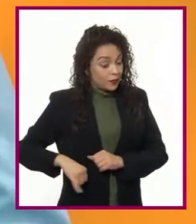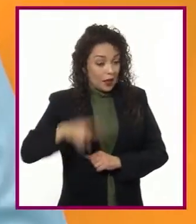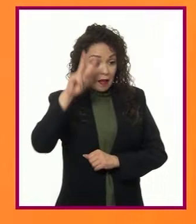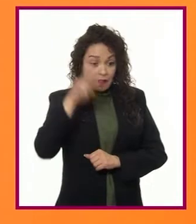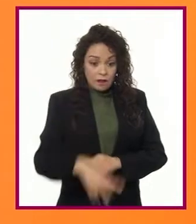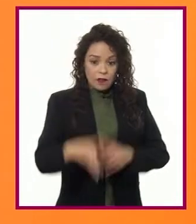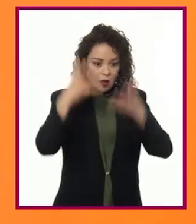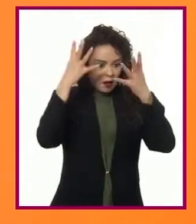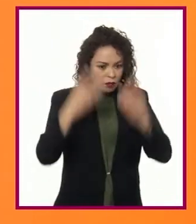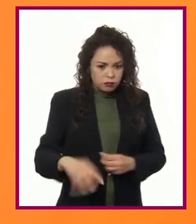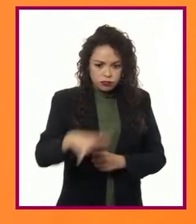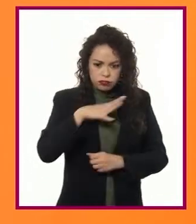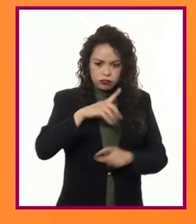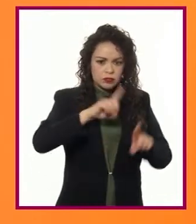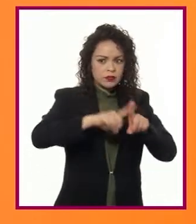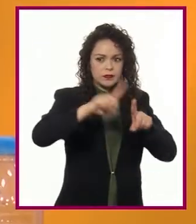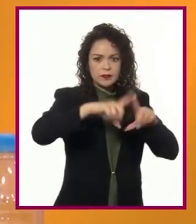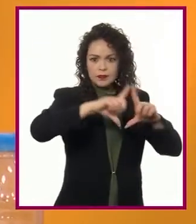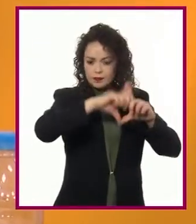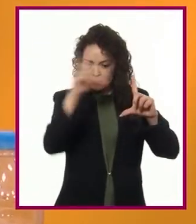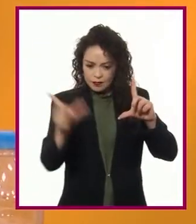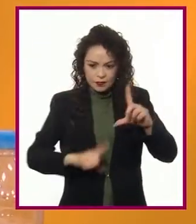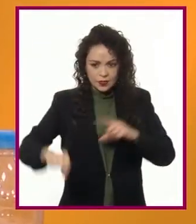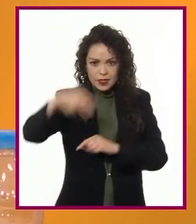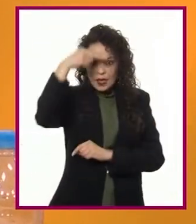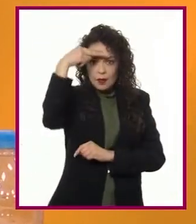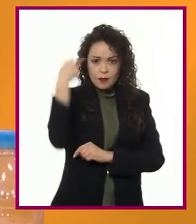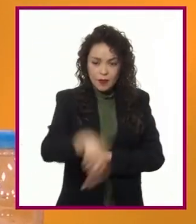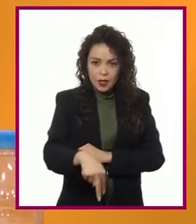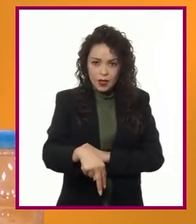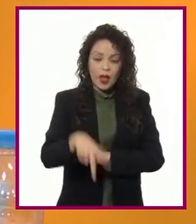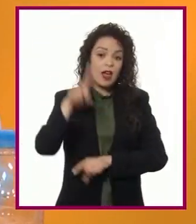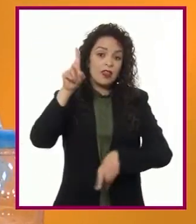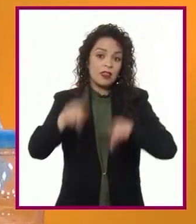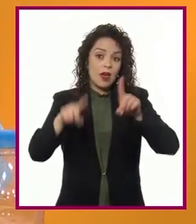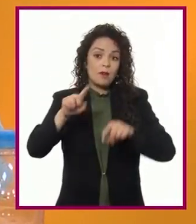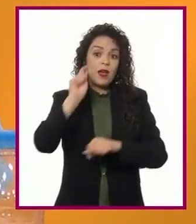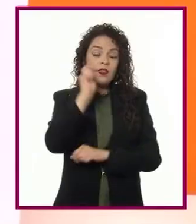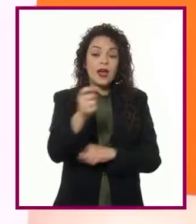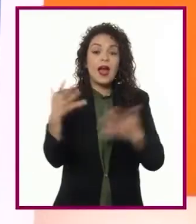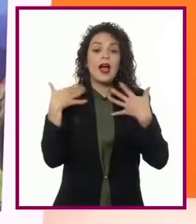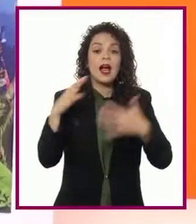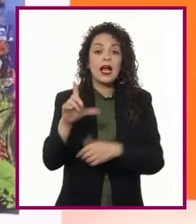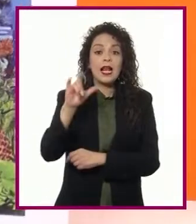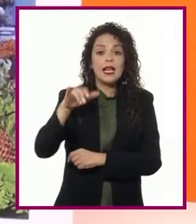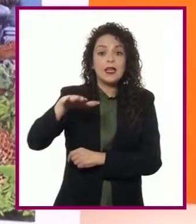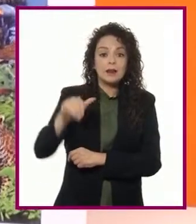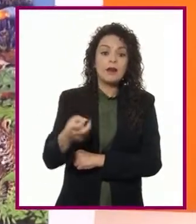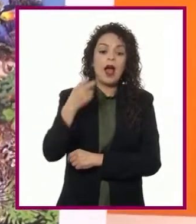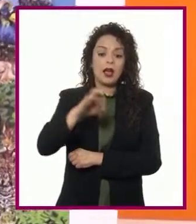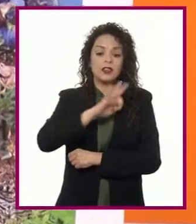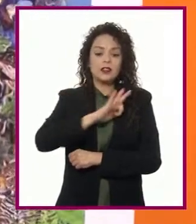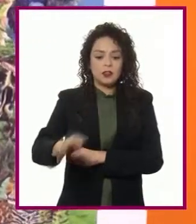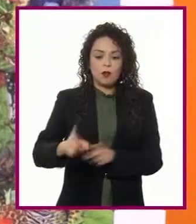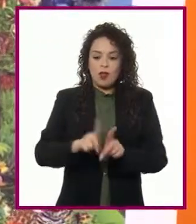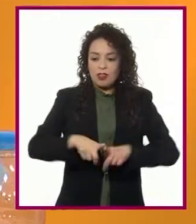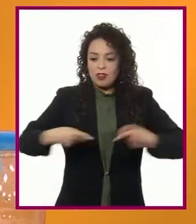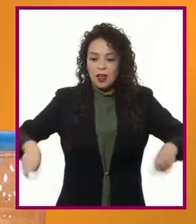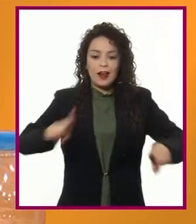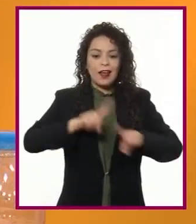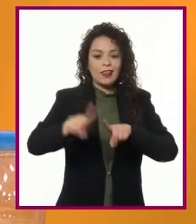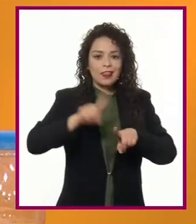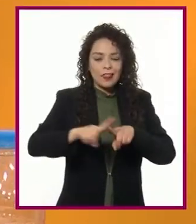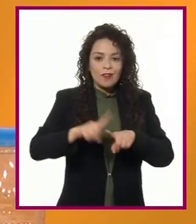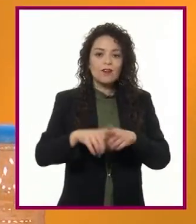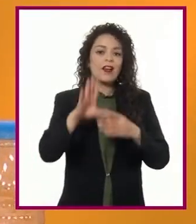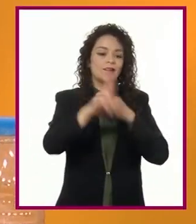país, aunado a las cuestiones climatológicas que permiten el desarrollo de ciertas especies en cada región.